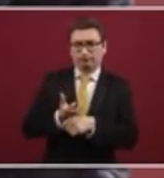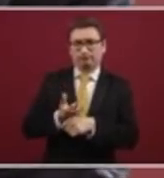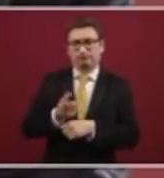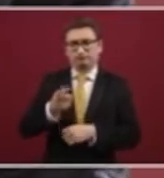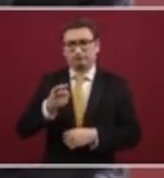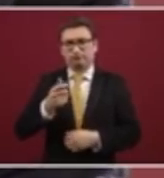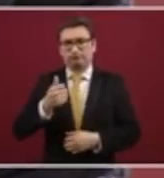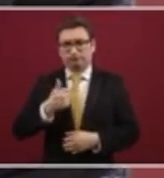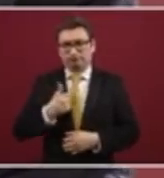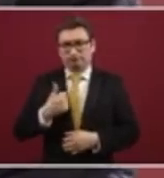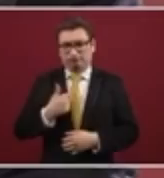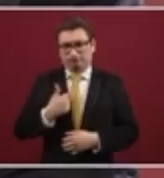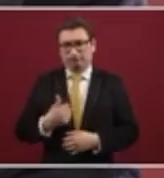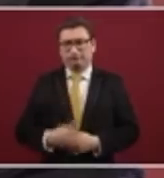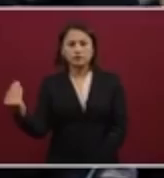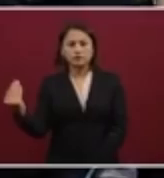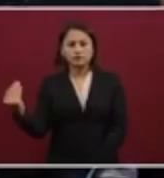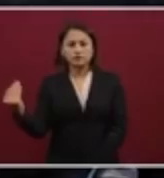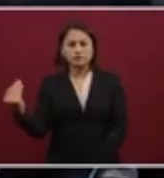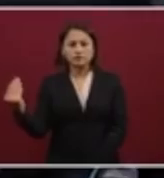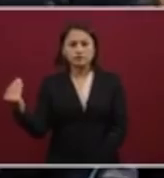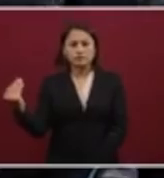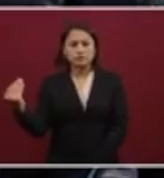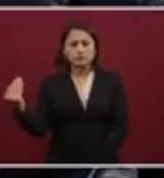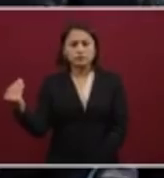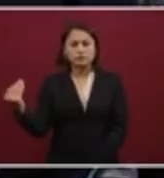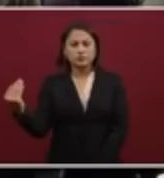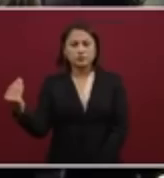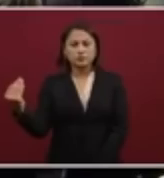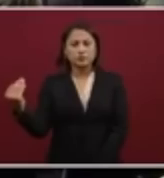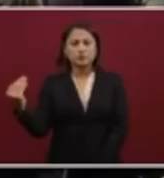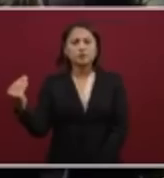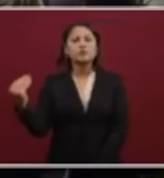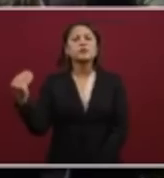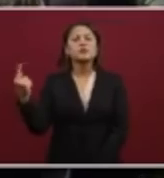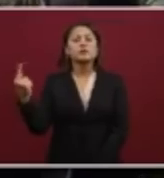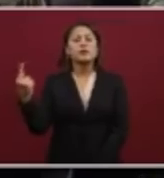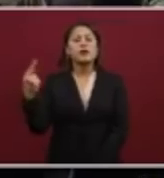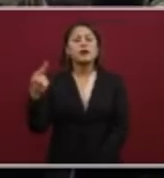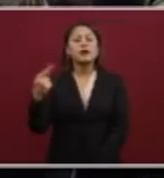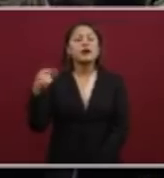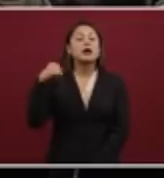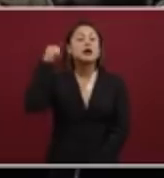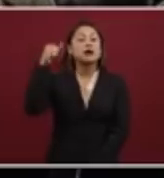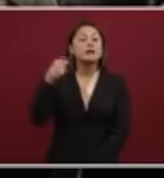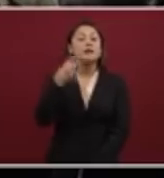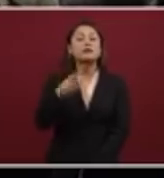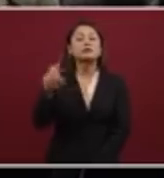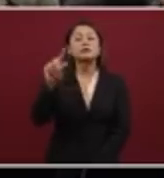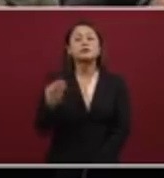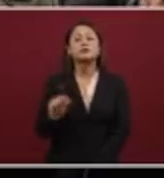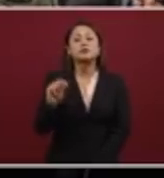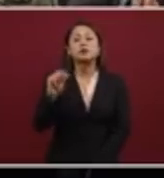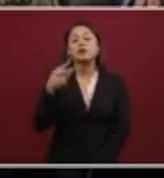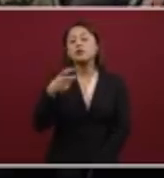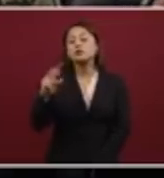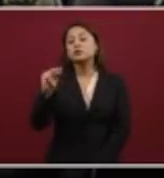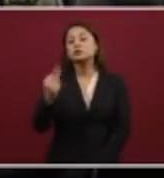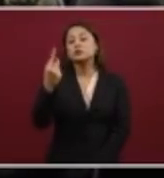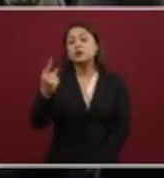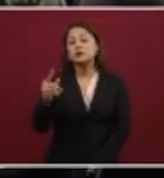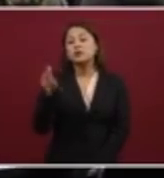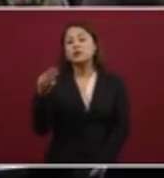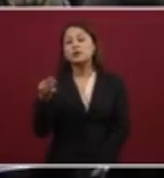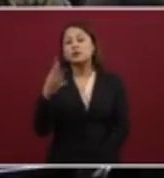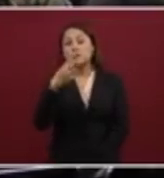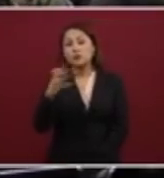suman cambian completamente el resultado. Pues en abril eran 281 y en mayo